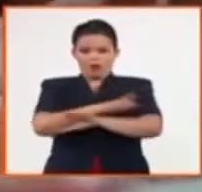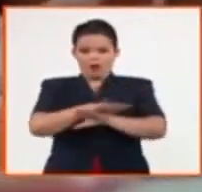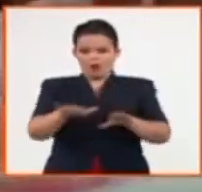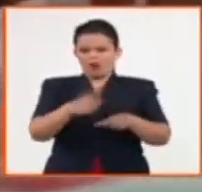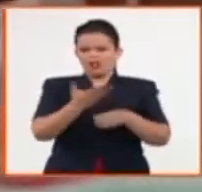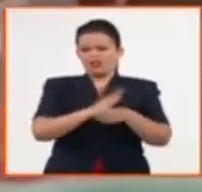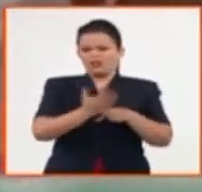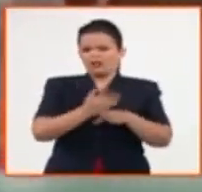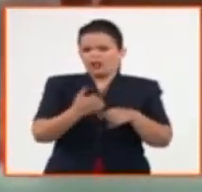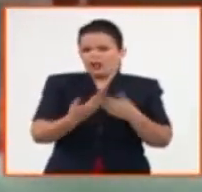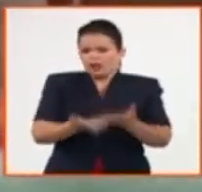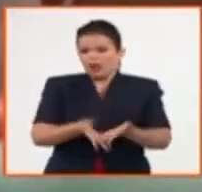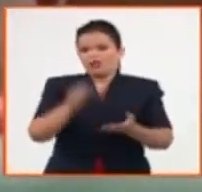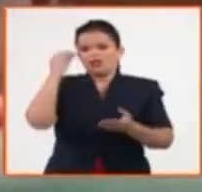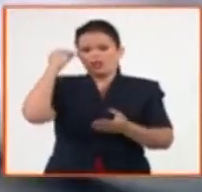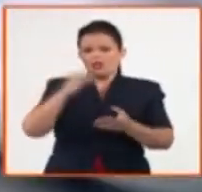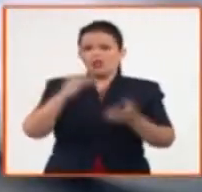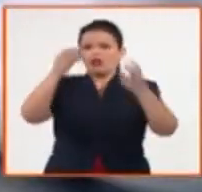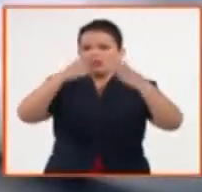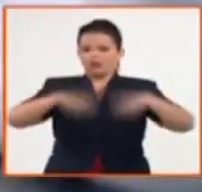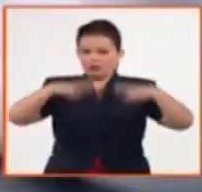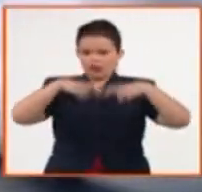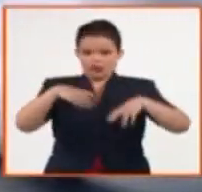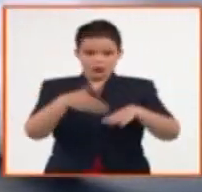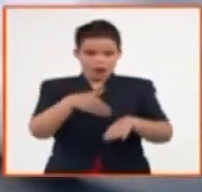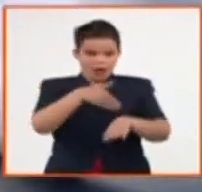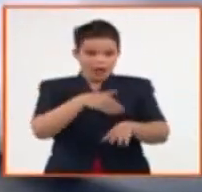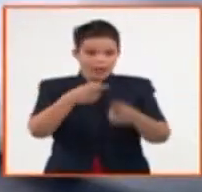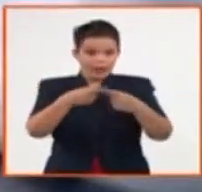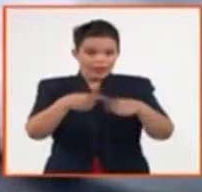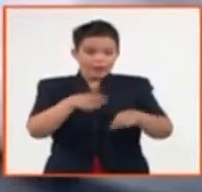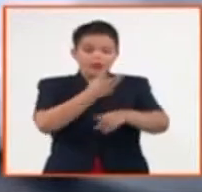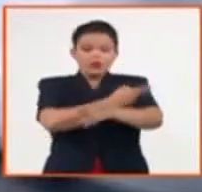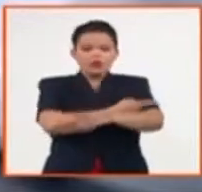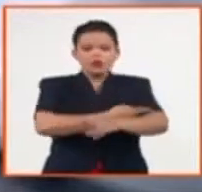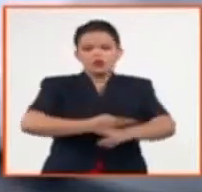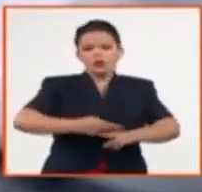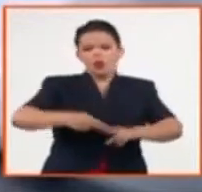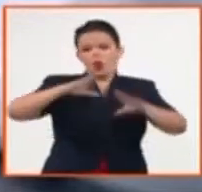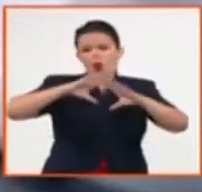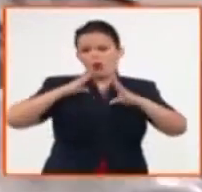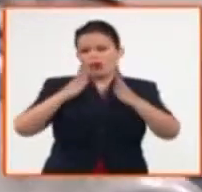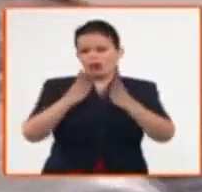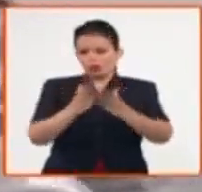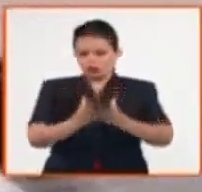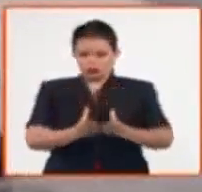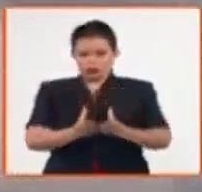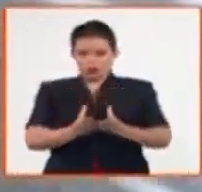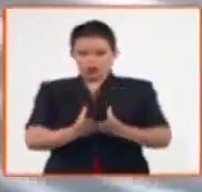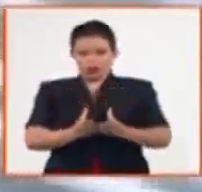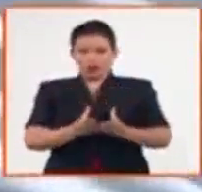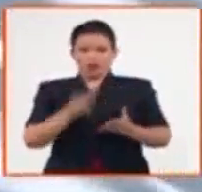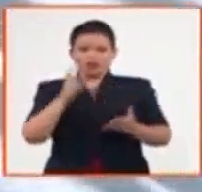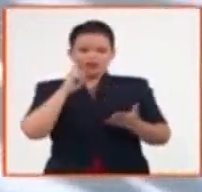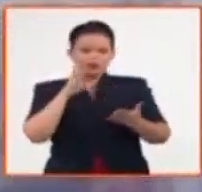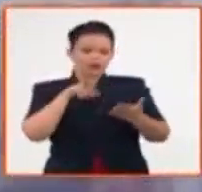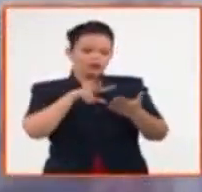ellas, que es lo fundamental, sino además analizan su historia de familia. Miramos si esa familia